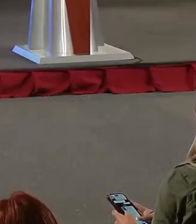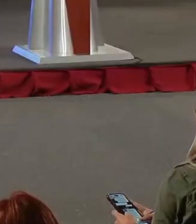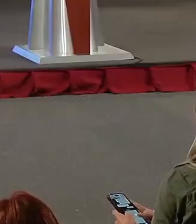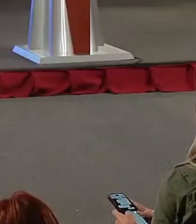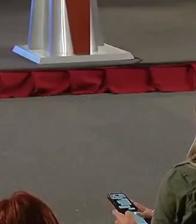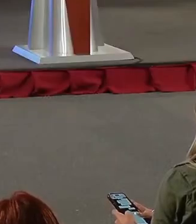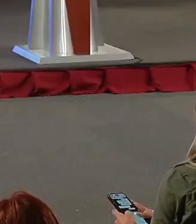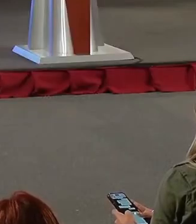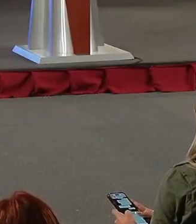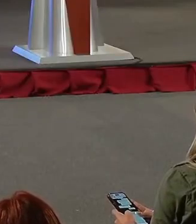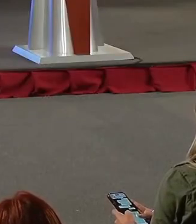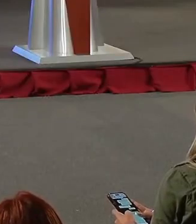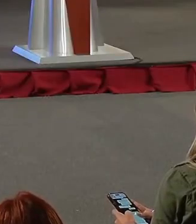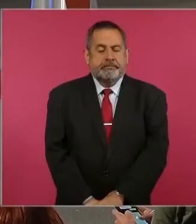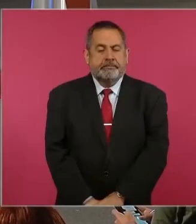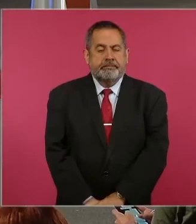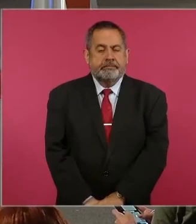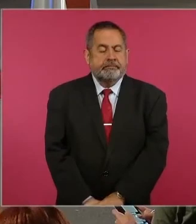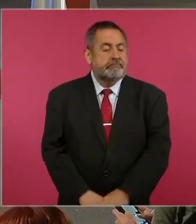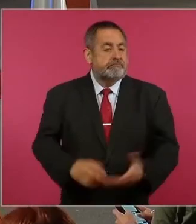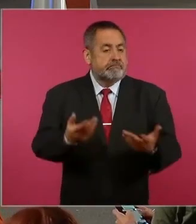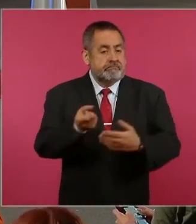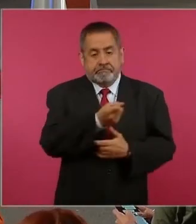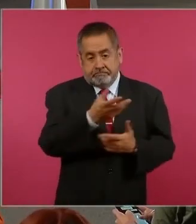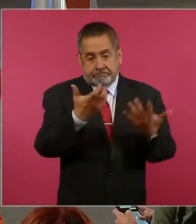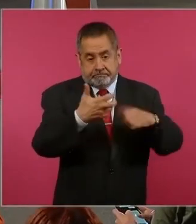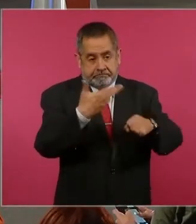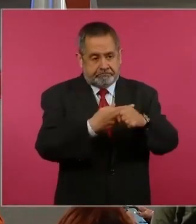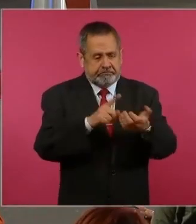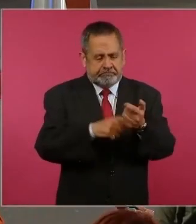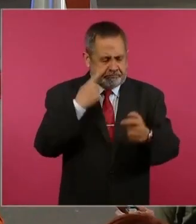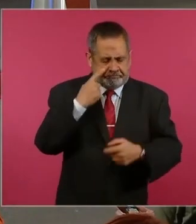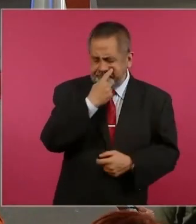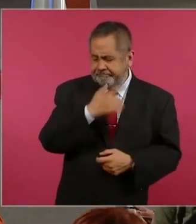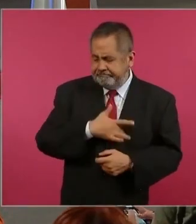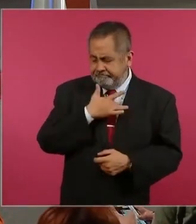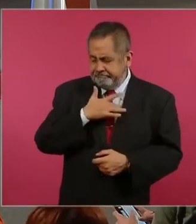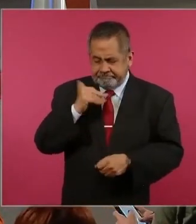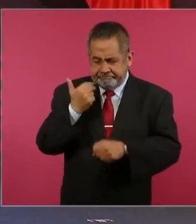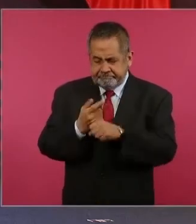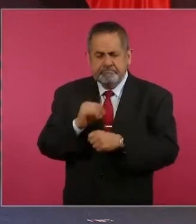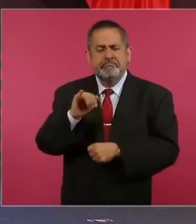Porque los empresarios de manera voluntaria decidieron aumentar